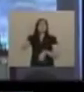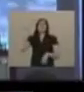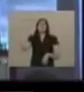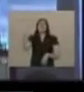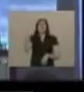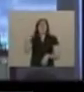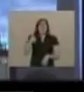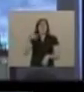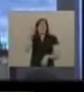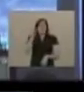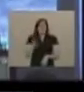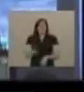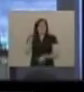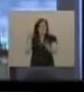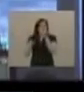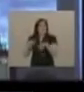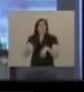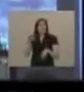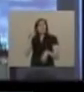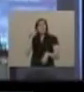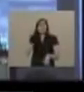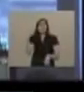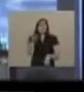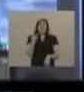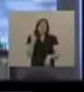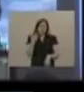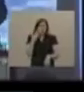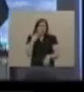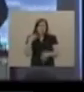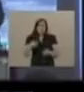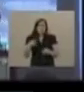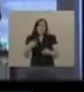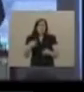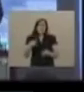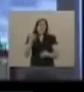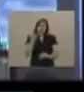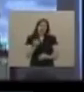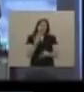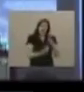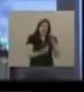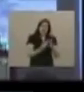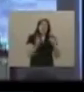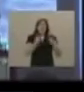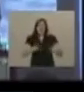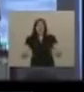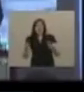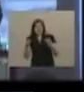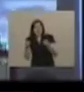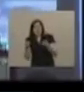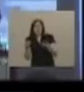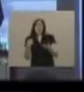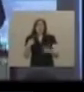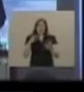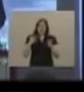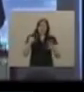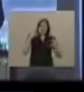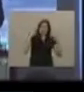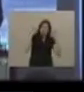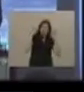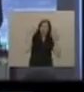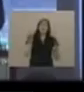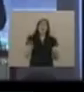Yo estoy convencida que la absoluta mayoría de la gente, la argentina, los argentinos, somos gente buena, con defectos,